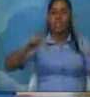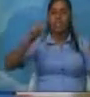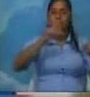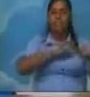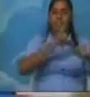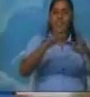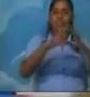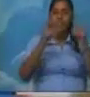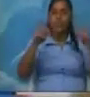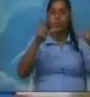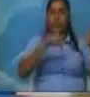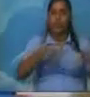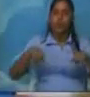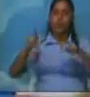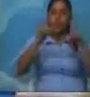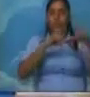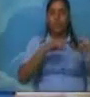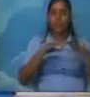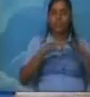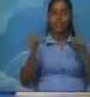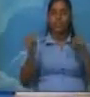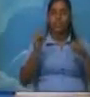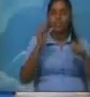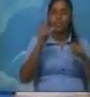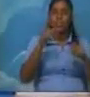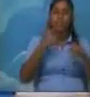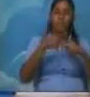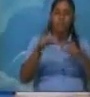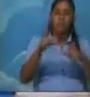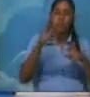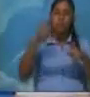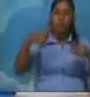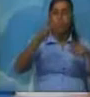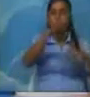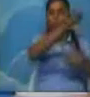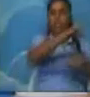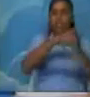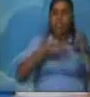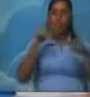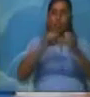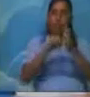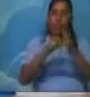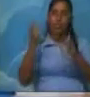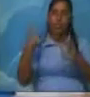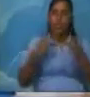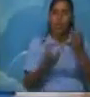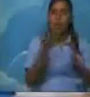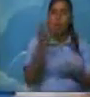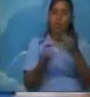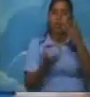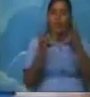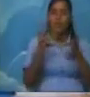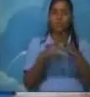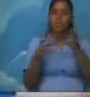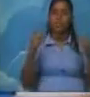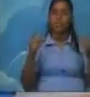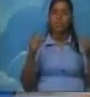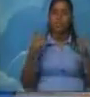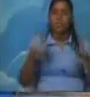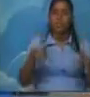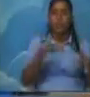hermano Brito por allá por por capanaparo andan por allá por cararabo por las